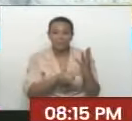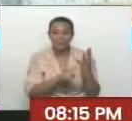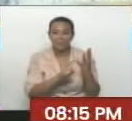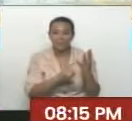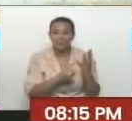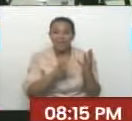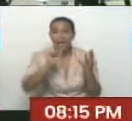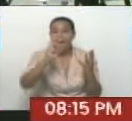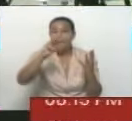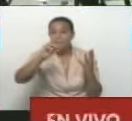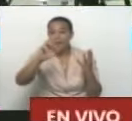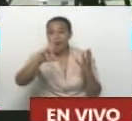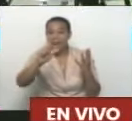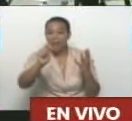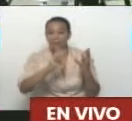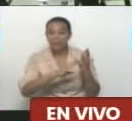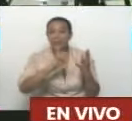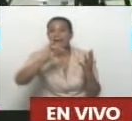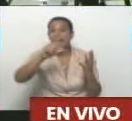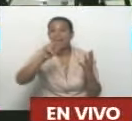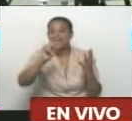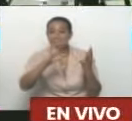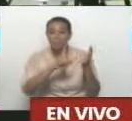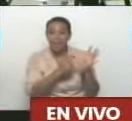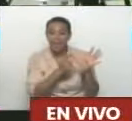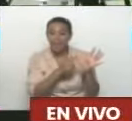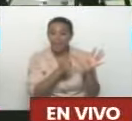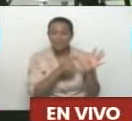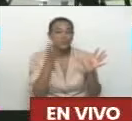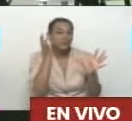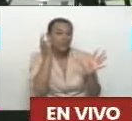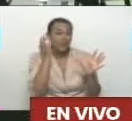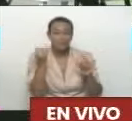Amaranta Pérez, Lisbe Villalba,